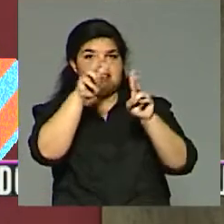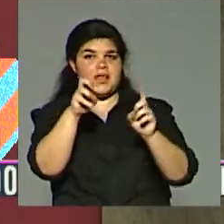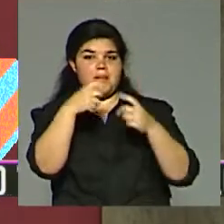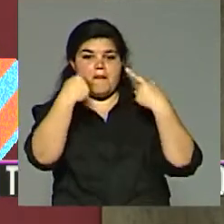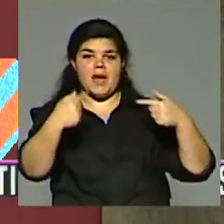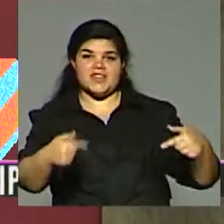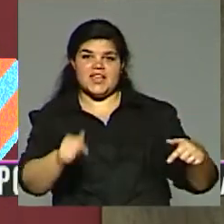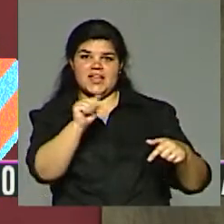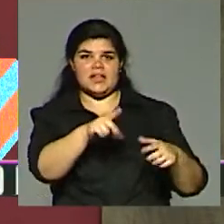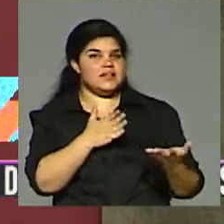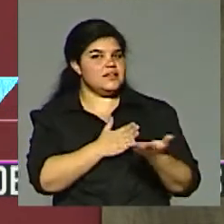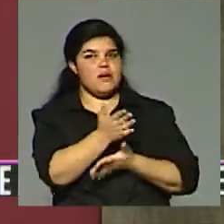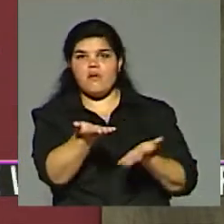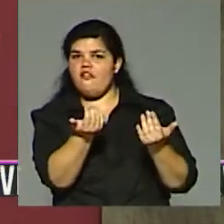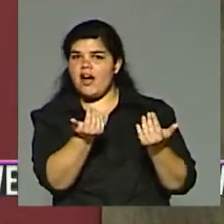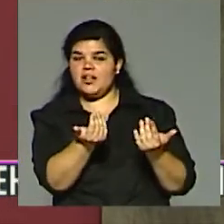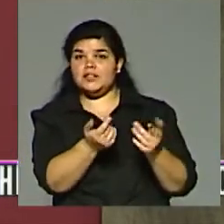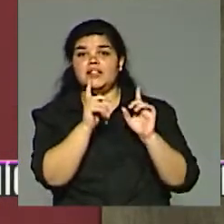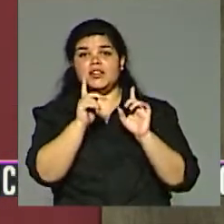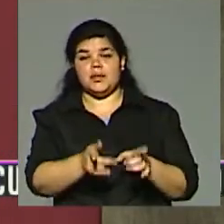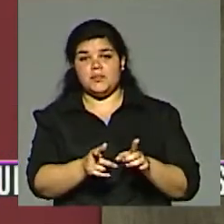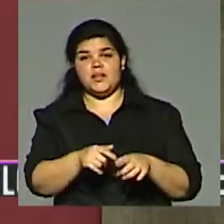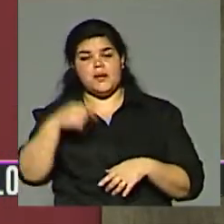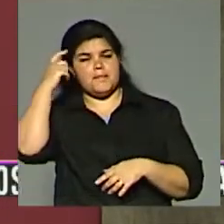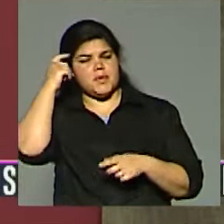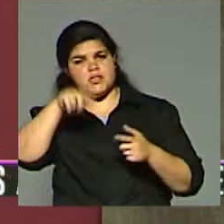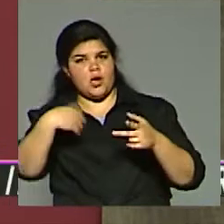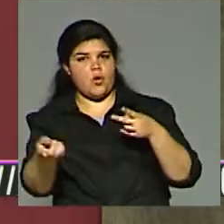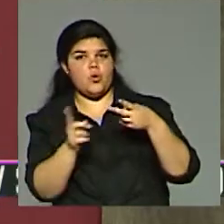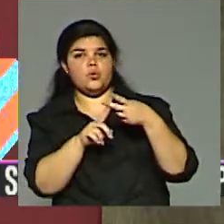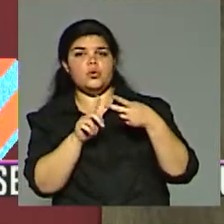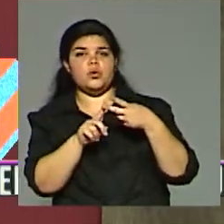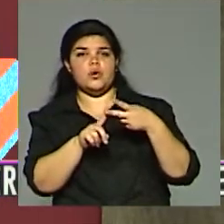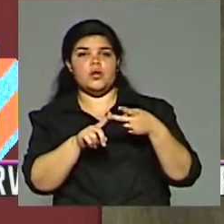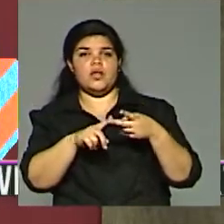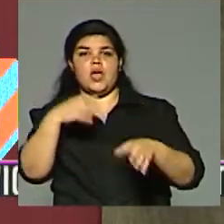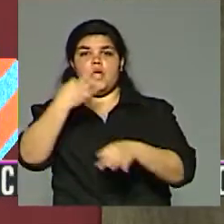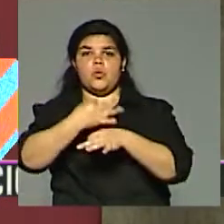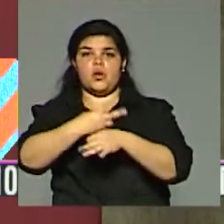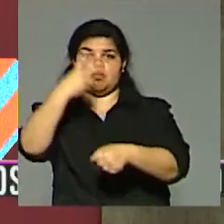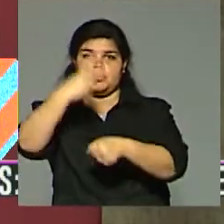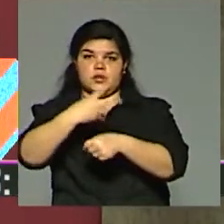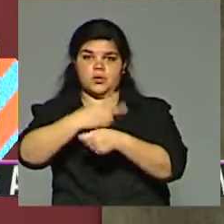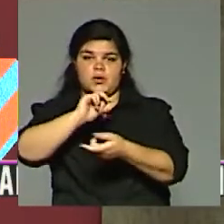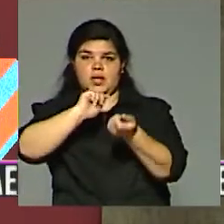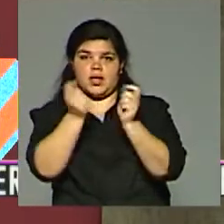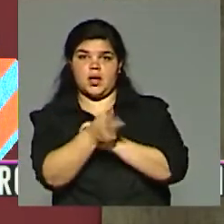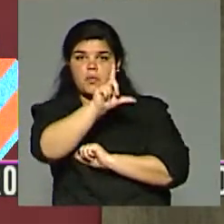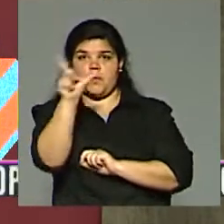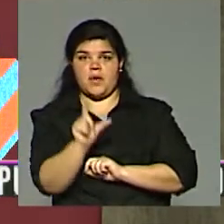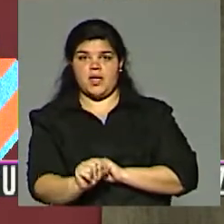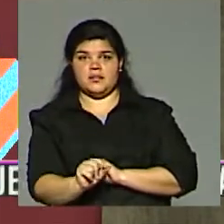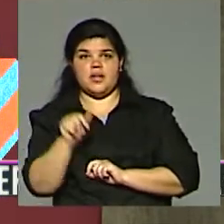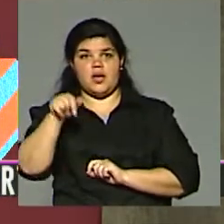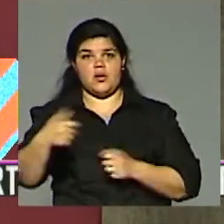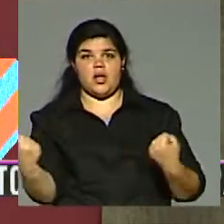cual dicen hay cosas pendientes, y también pensando en lo que va a ser la modificación de la educación secundaria en nuestro país. Decisión que se ha tomado obviamente con